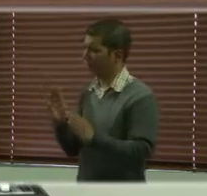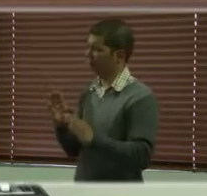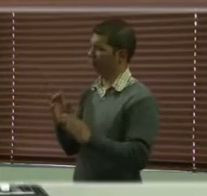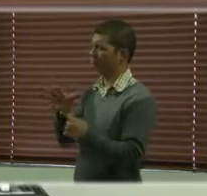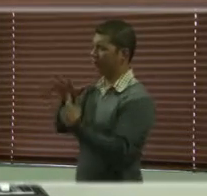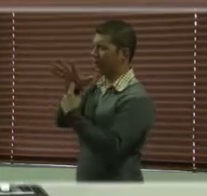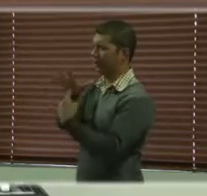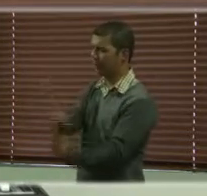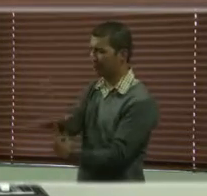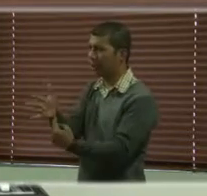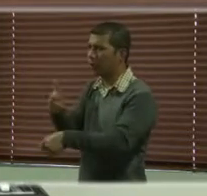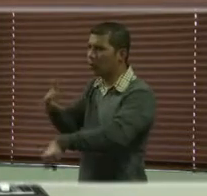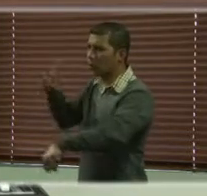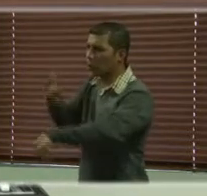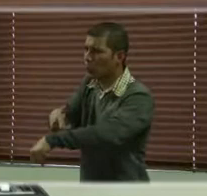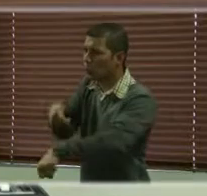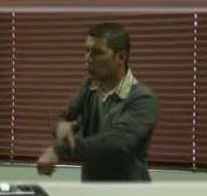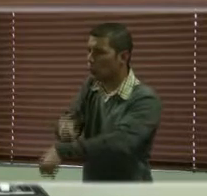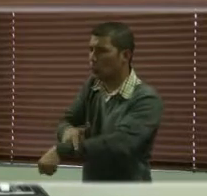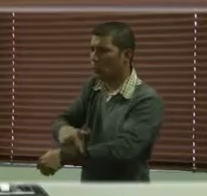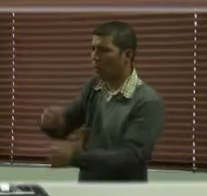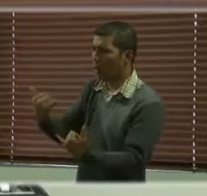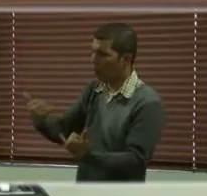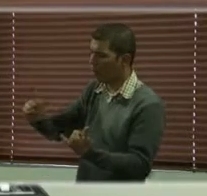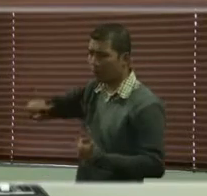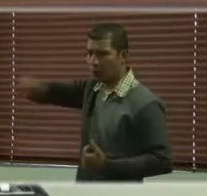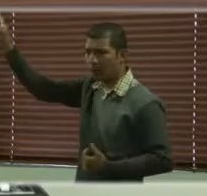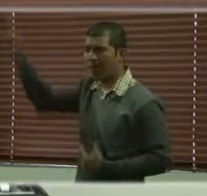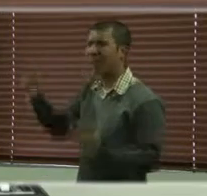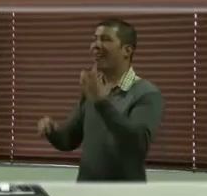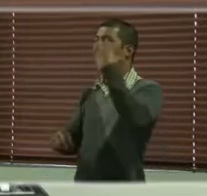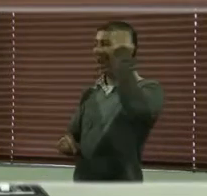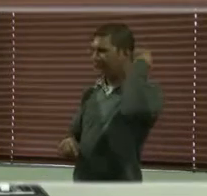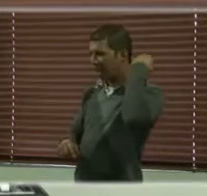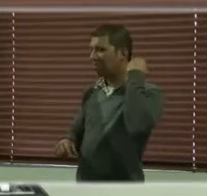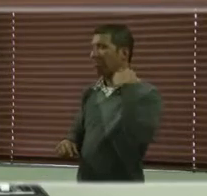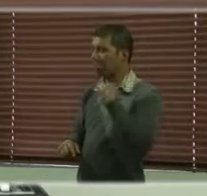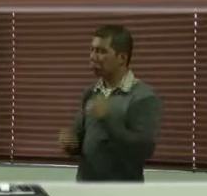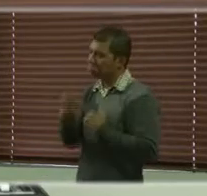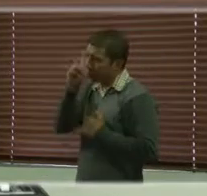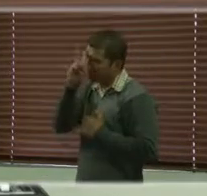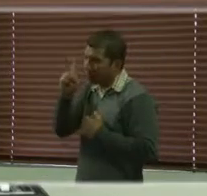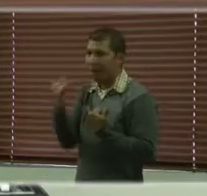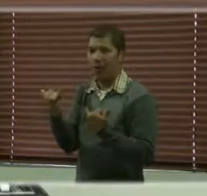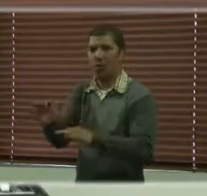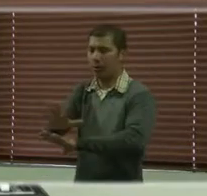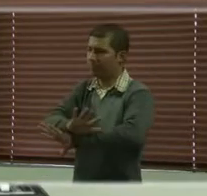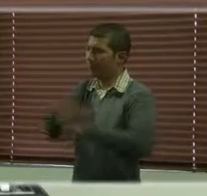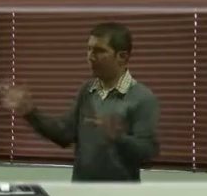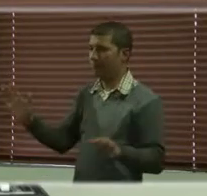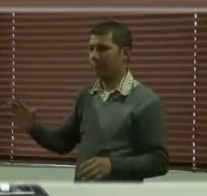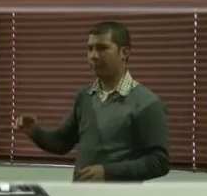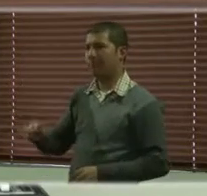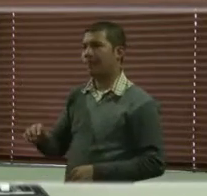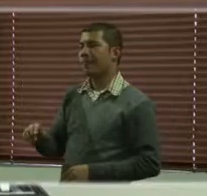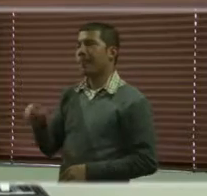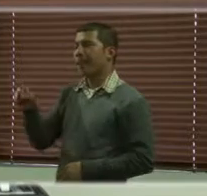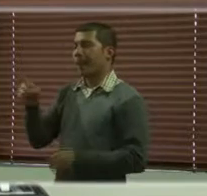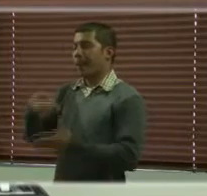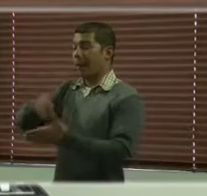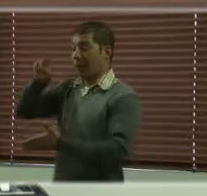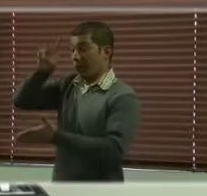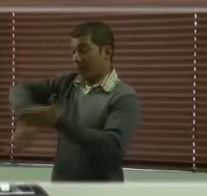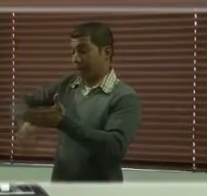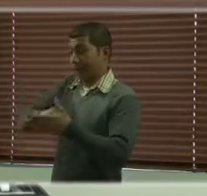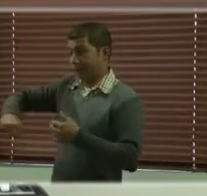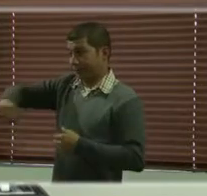formas de tortura o tratos o penas crueles inhumanos o degradantes según estándares de la convención sobre